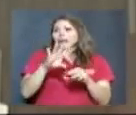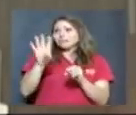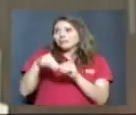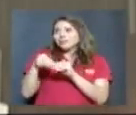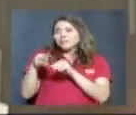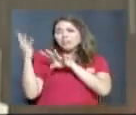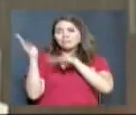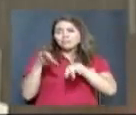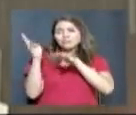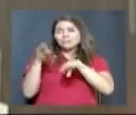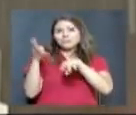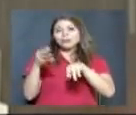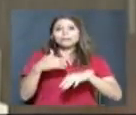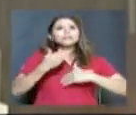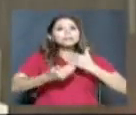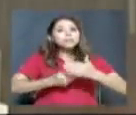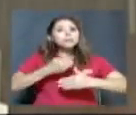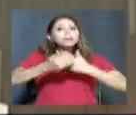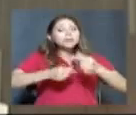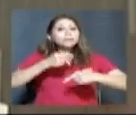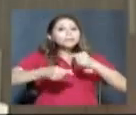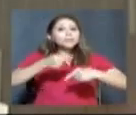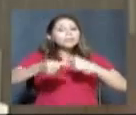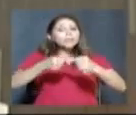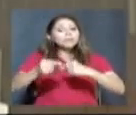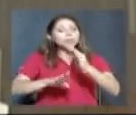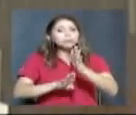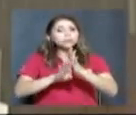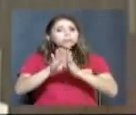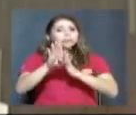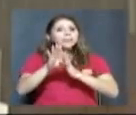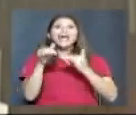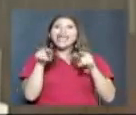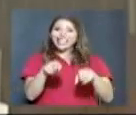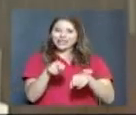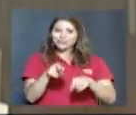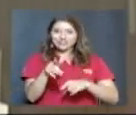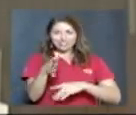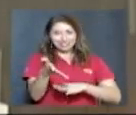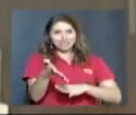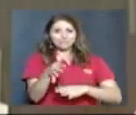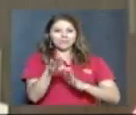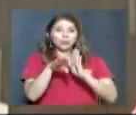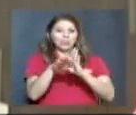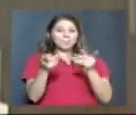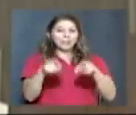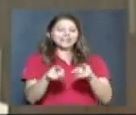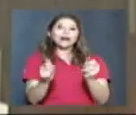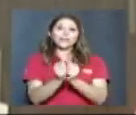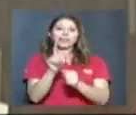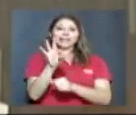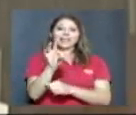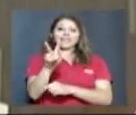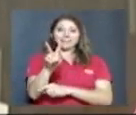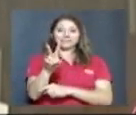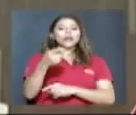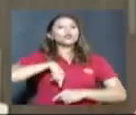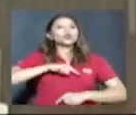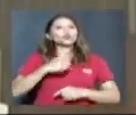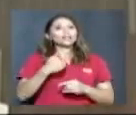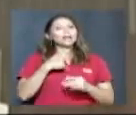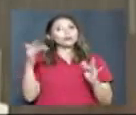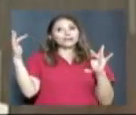cuando hablamos de digitalización de la televisión. Entonces, nosotros tomamos los espacios que ya están para televisión y agregamos ahí, cambiamos el tipo de